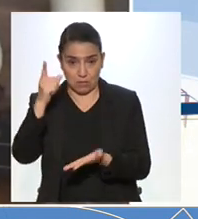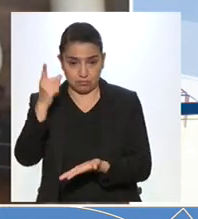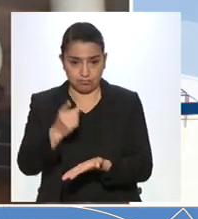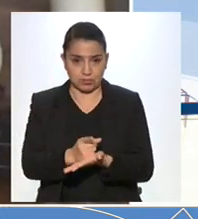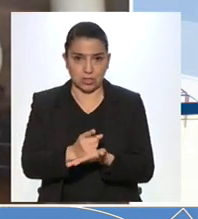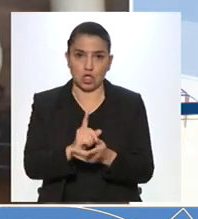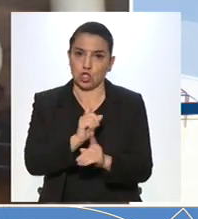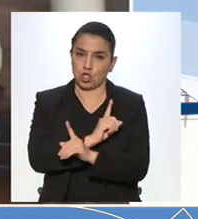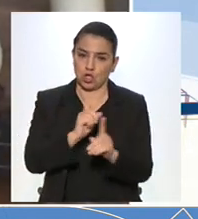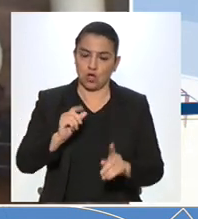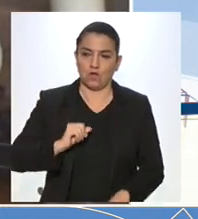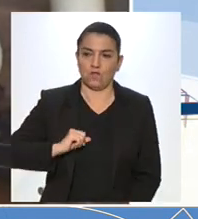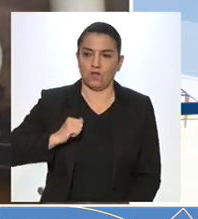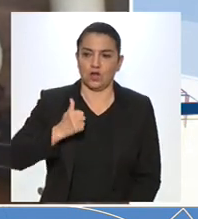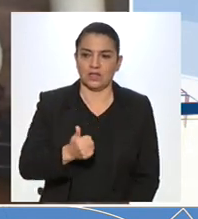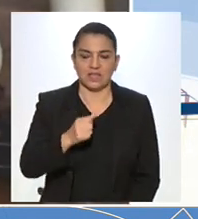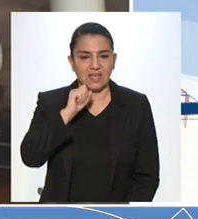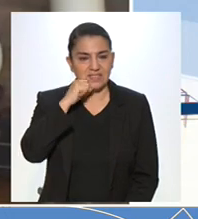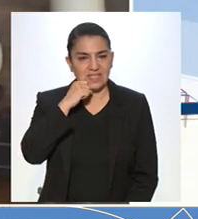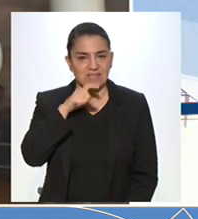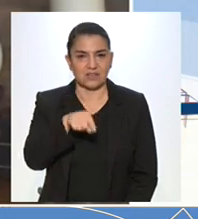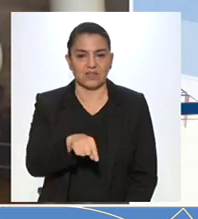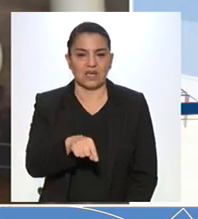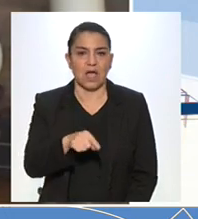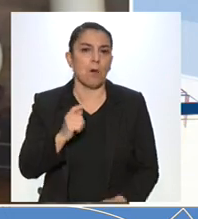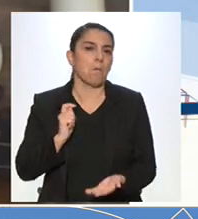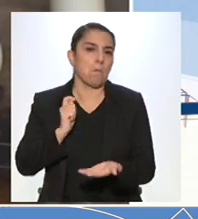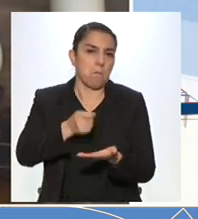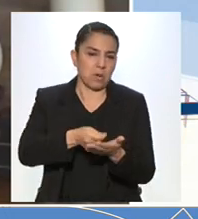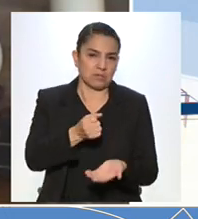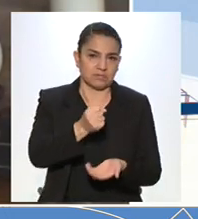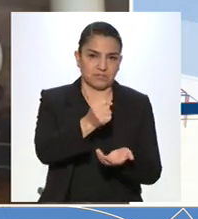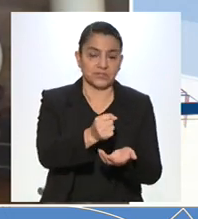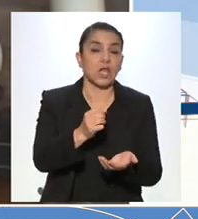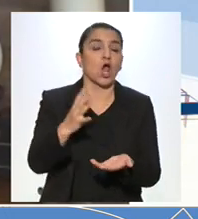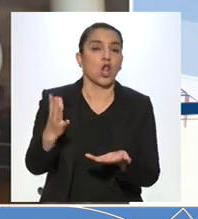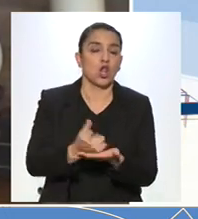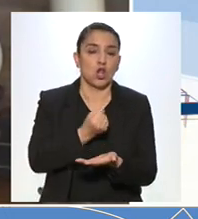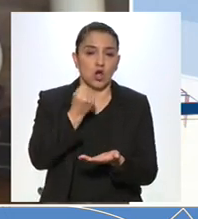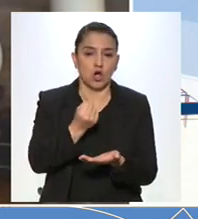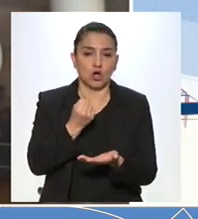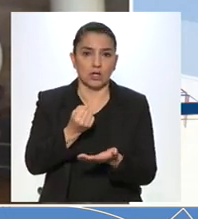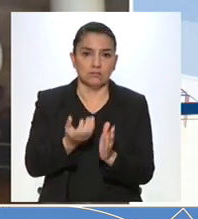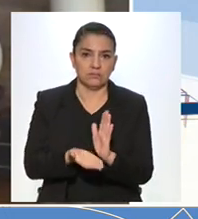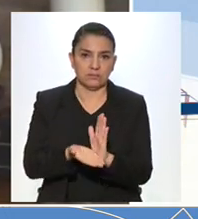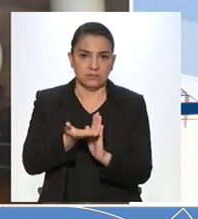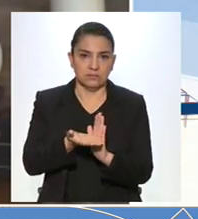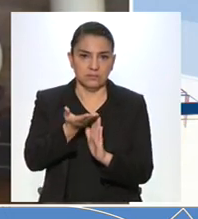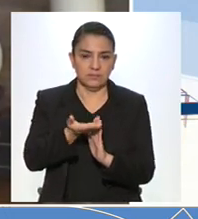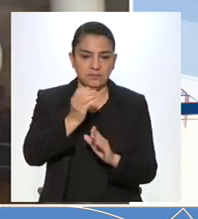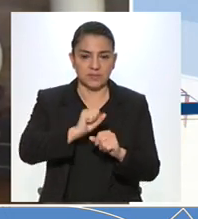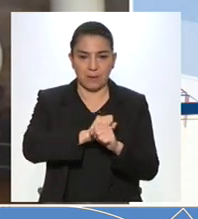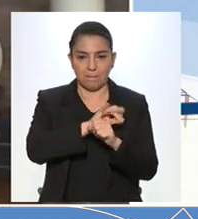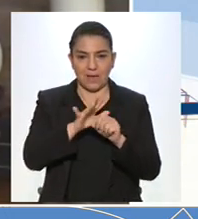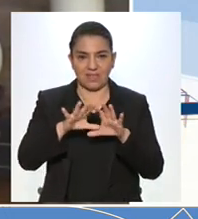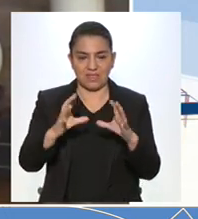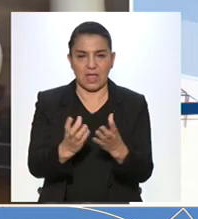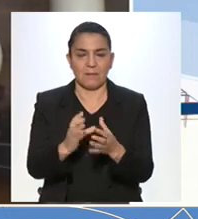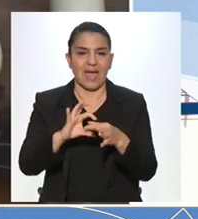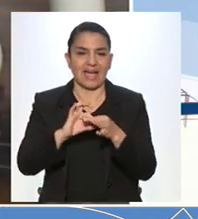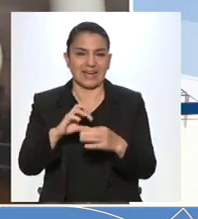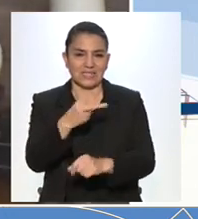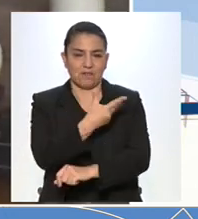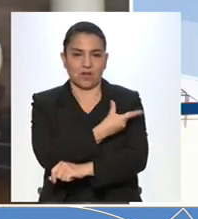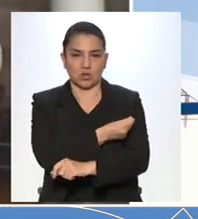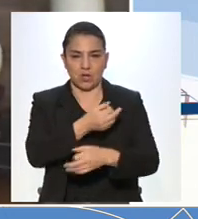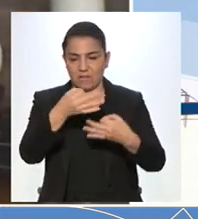eran voluntarias, era un mecanismo de compensación. Y cuando se logra entonces ir superando el tema de la pandemia, gracias a la vacunación que funcionó